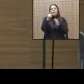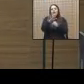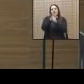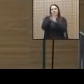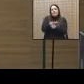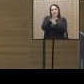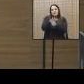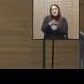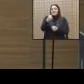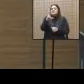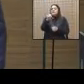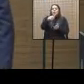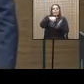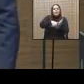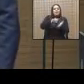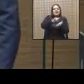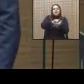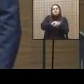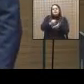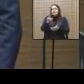de que si no vota eso no hay aguinaldos.